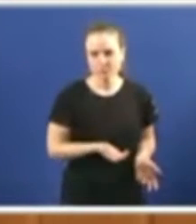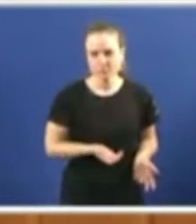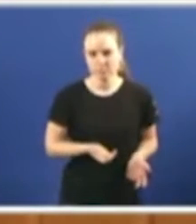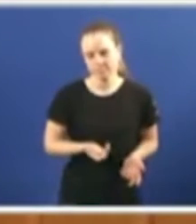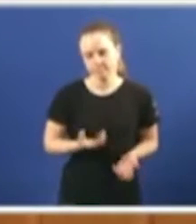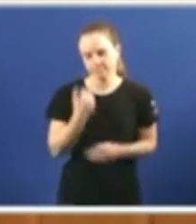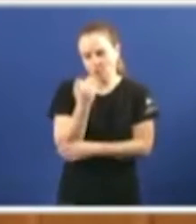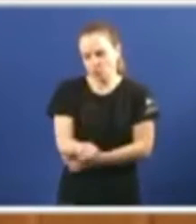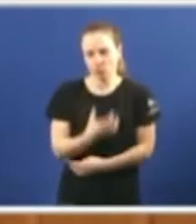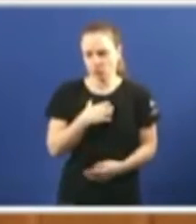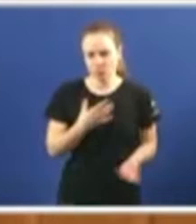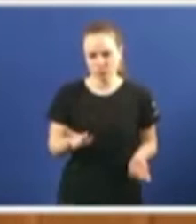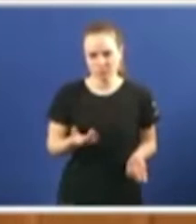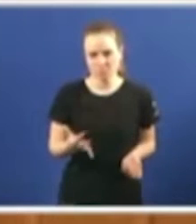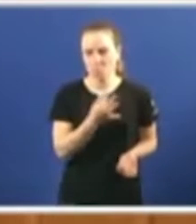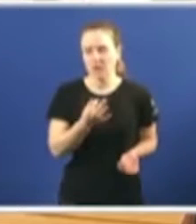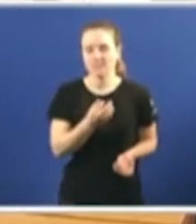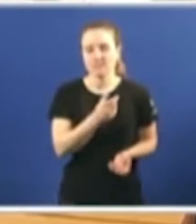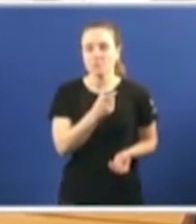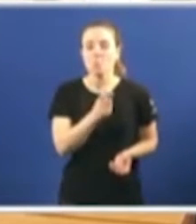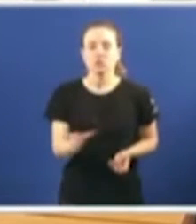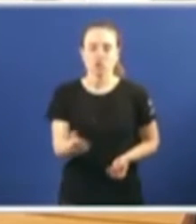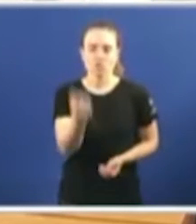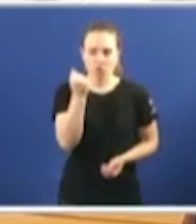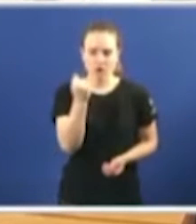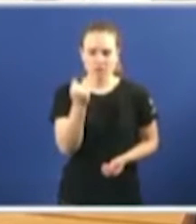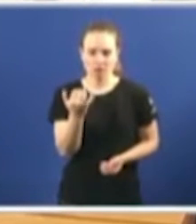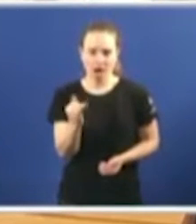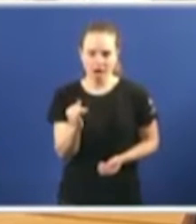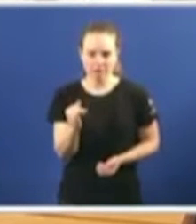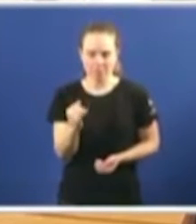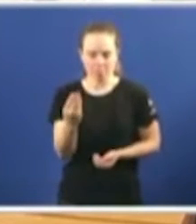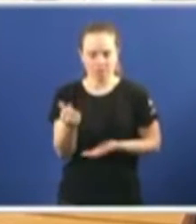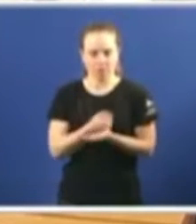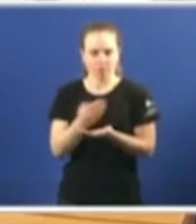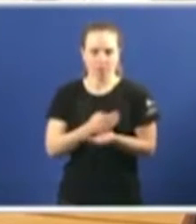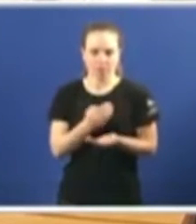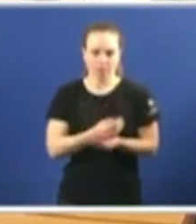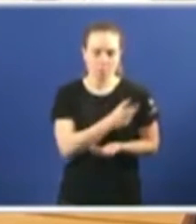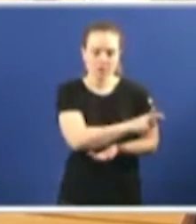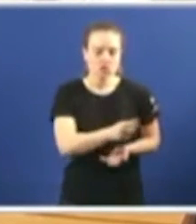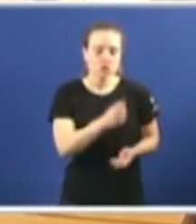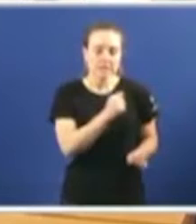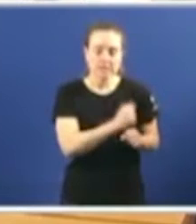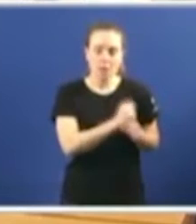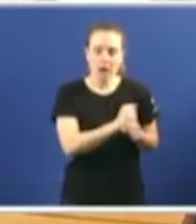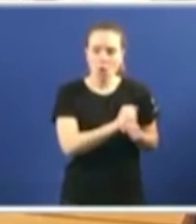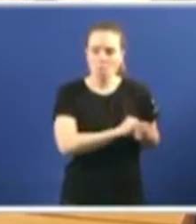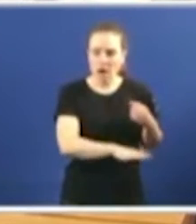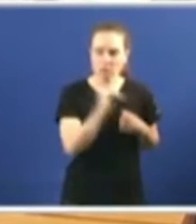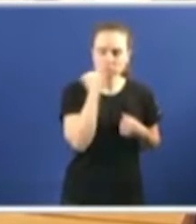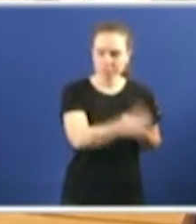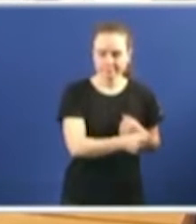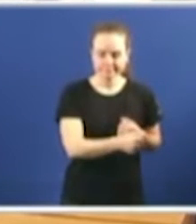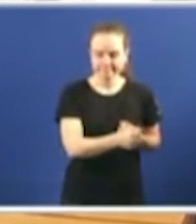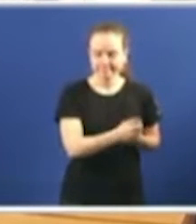e concentrando recursos nas mans dos máis fortes e poderosos e non da maioría do sector do mar do noso país, e sobre todo a xente que ten